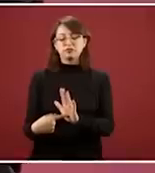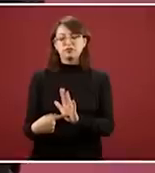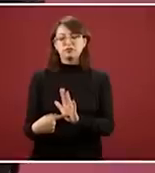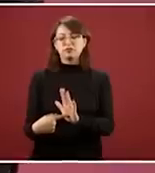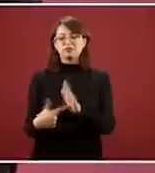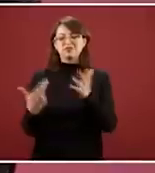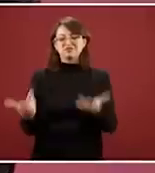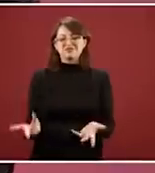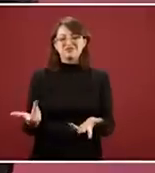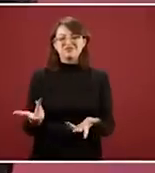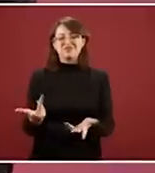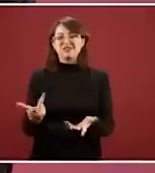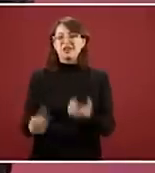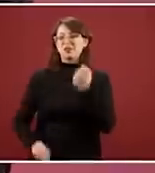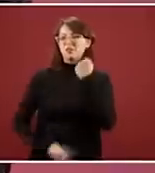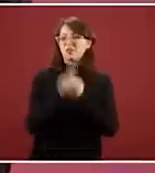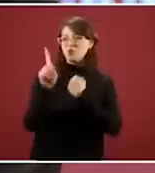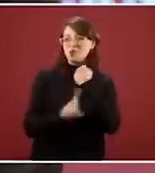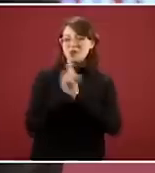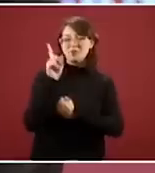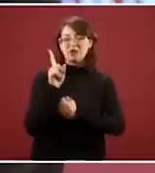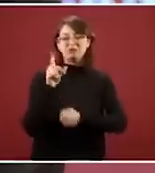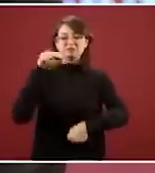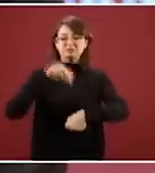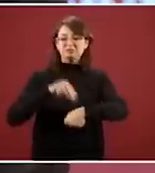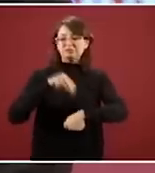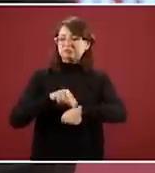del mal servicio médico